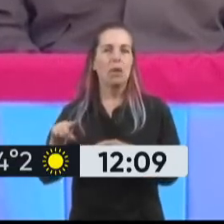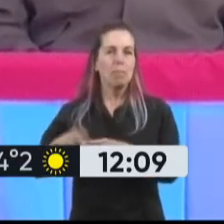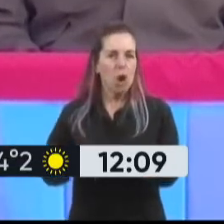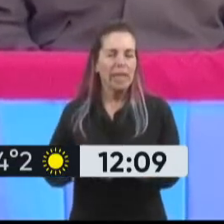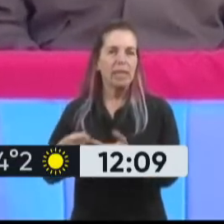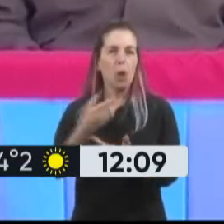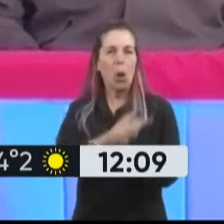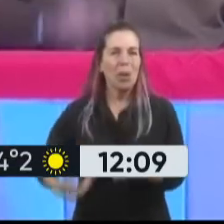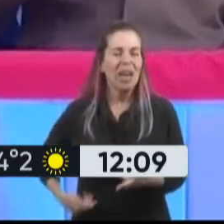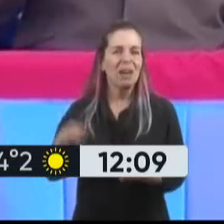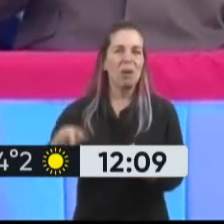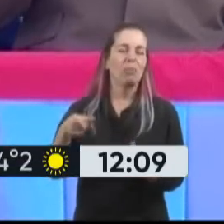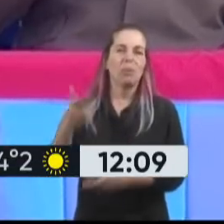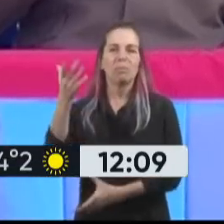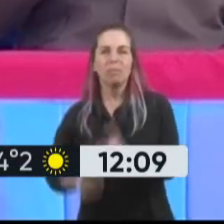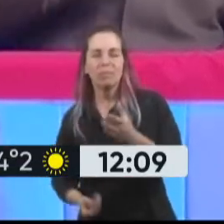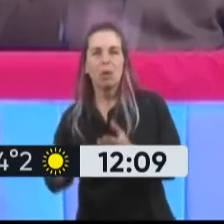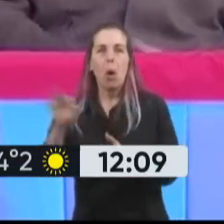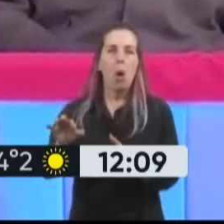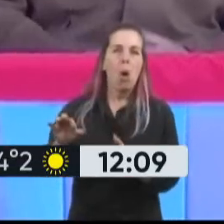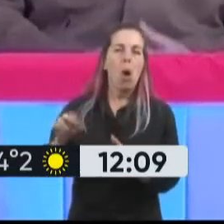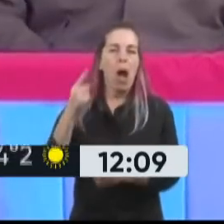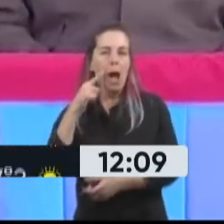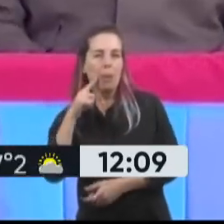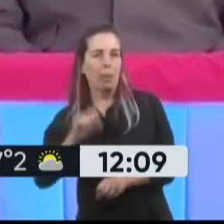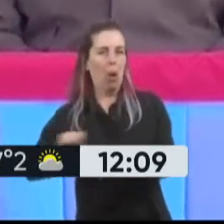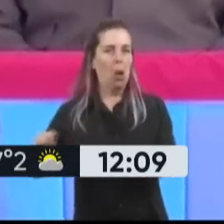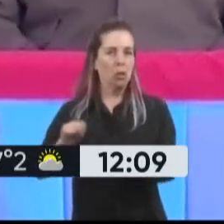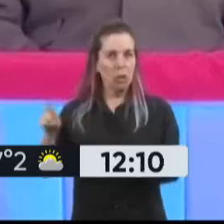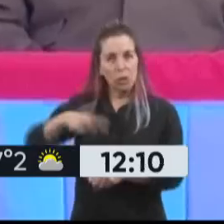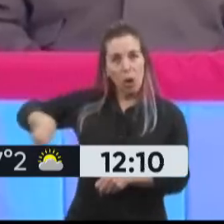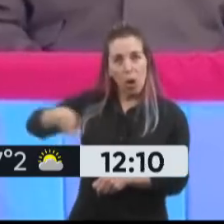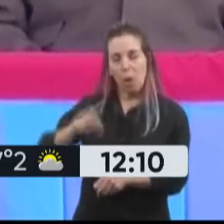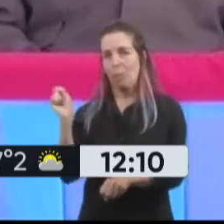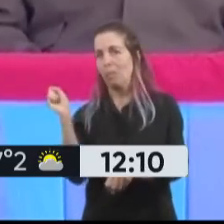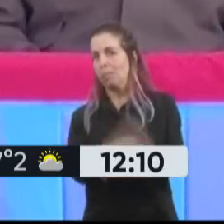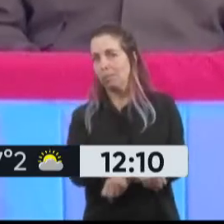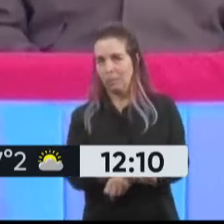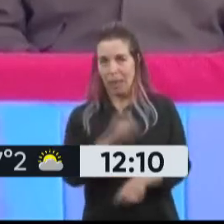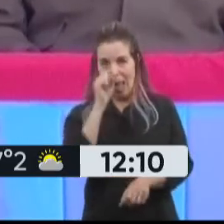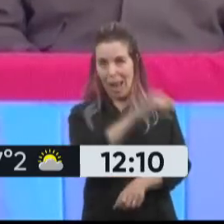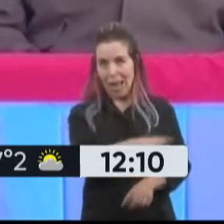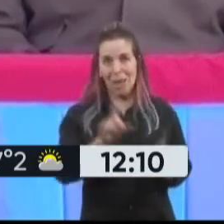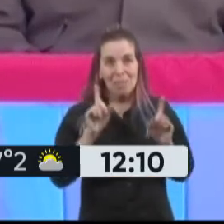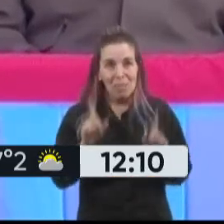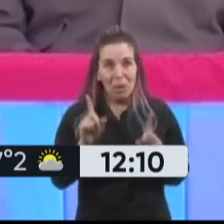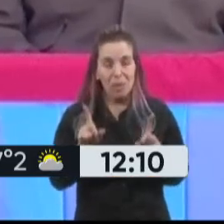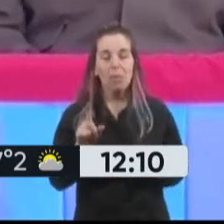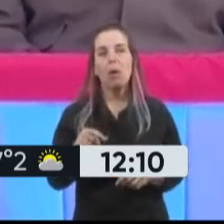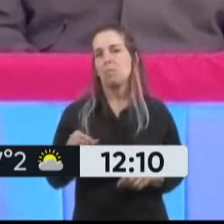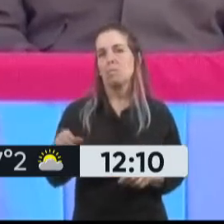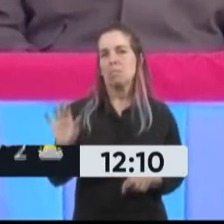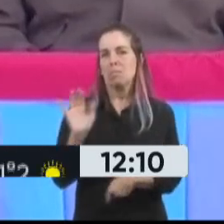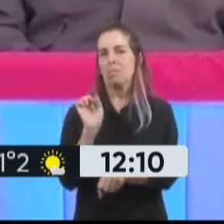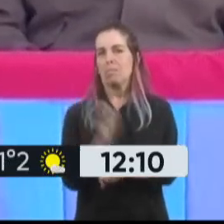por negligencia o inclusive por mala intención, ellos desconocieron que habían sido la misma libertad del sector agropecuario